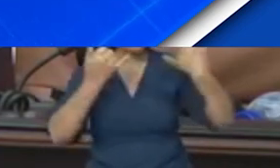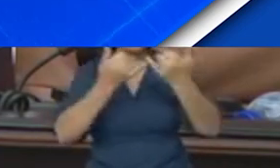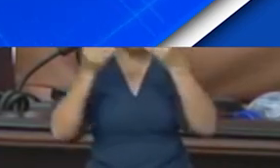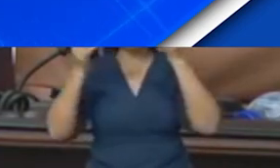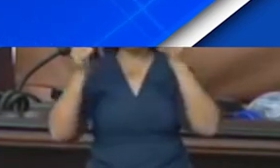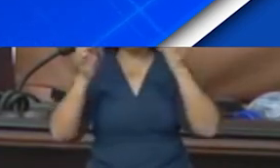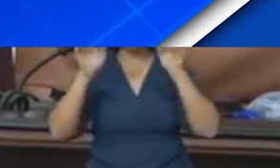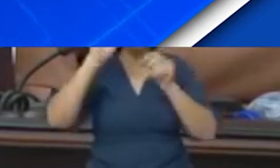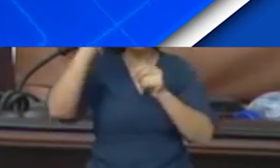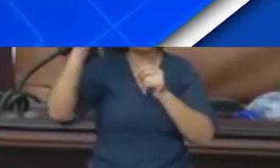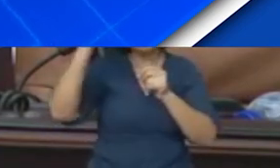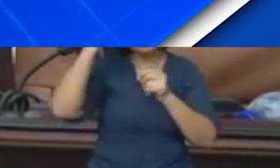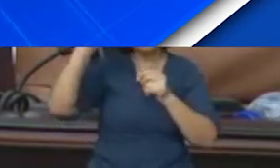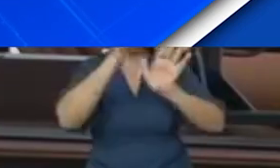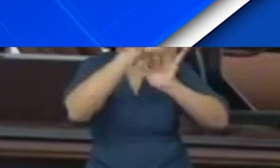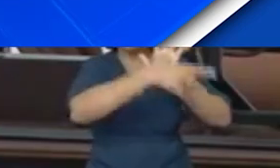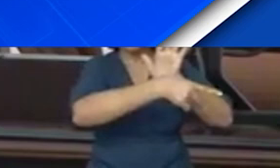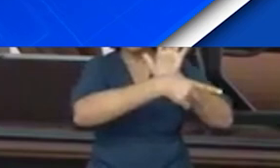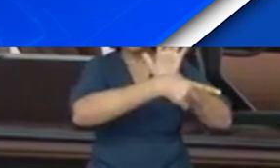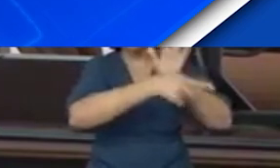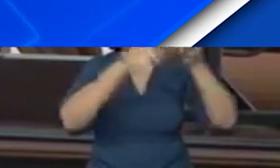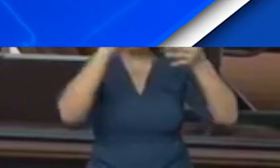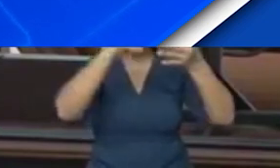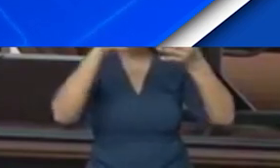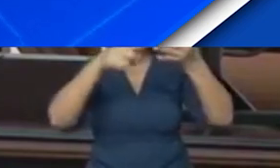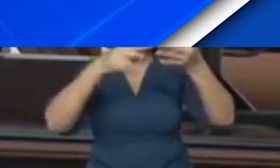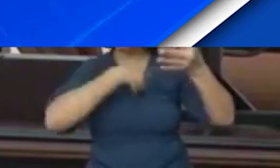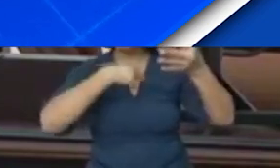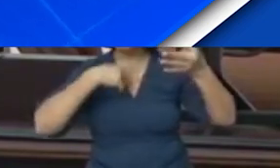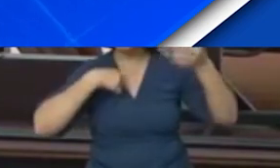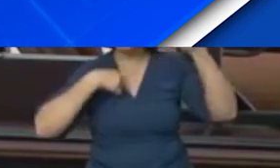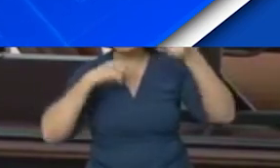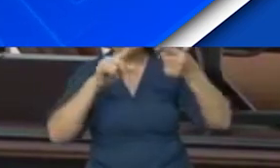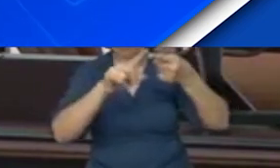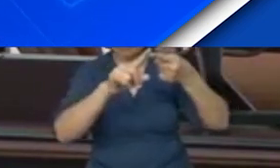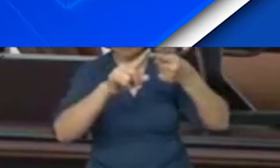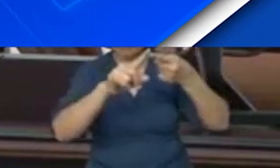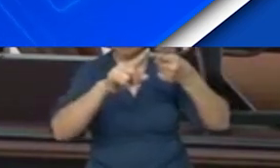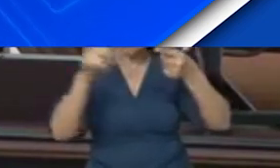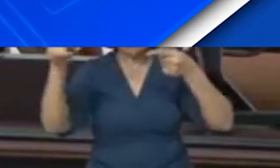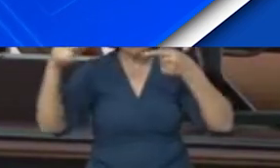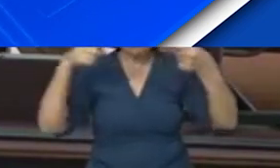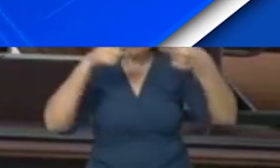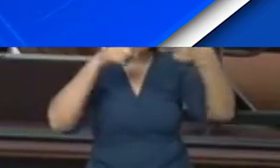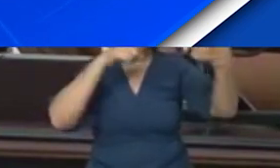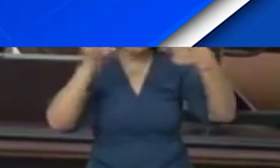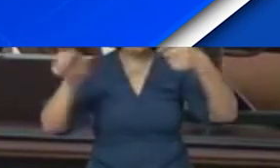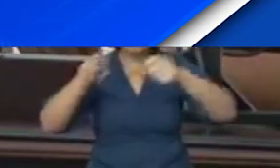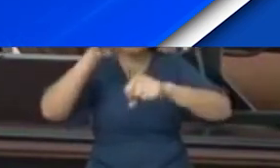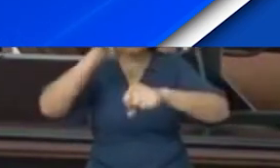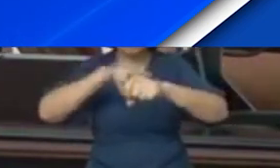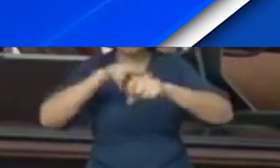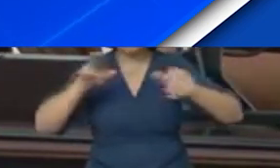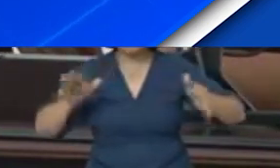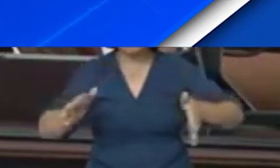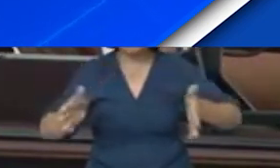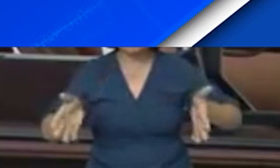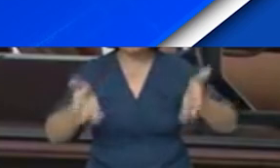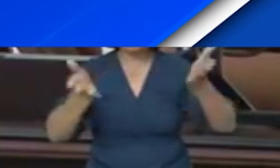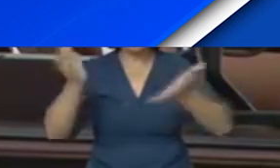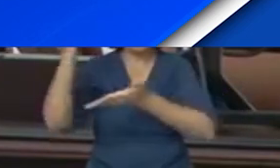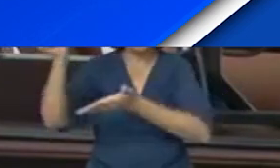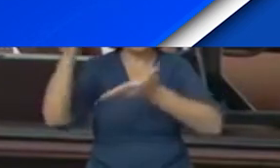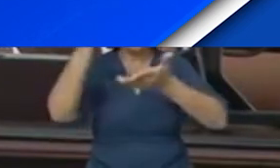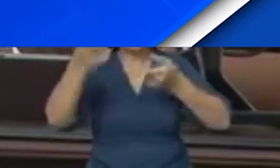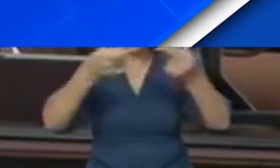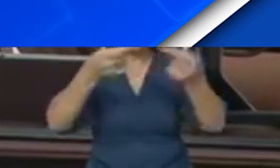sector público y privado para la siguiente funciones 1 elaborar la estrategia Nacional de promoción de inversiones